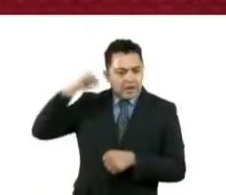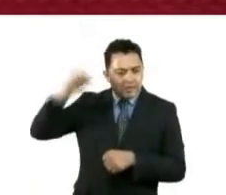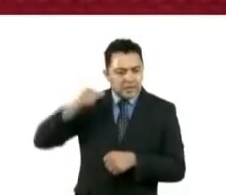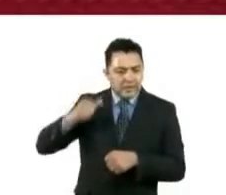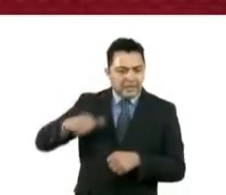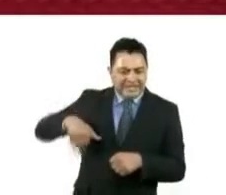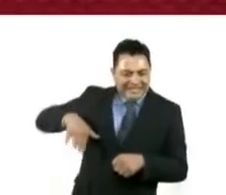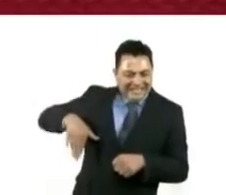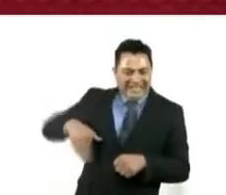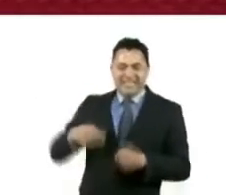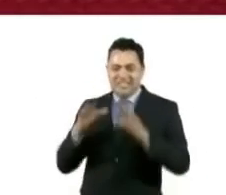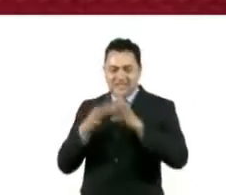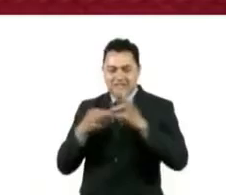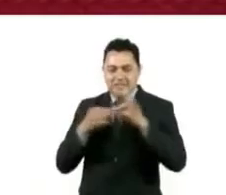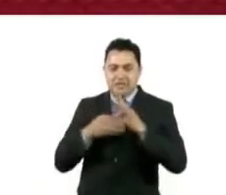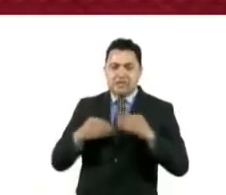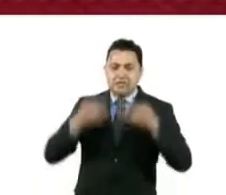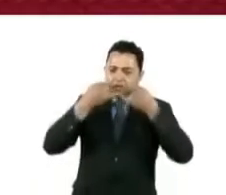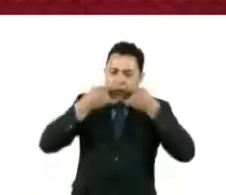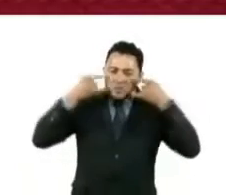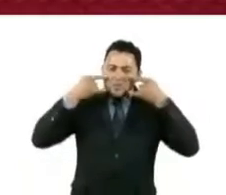cubrebocas?